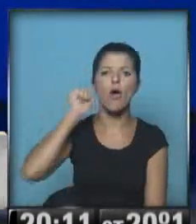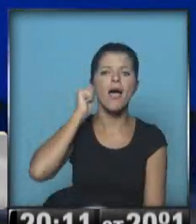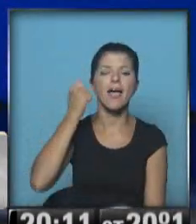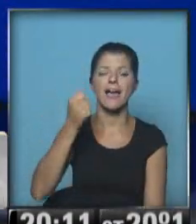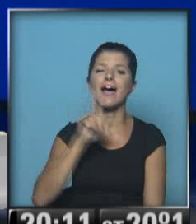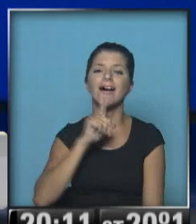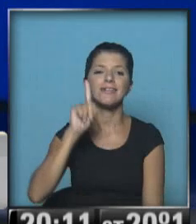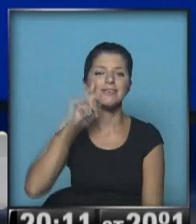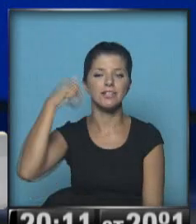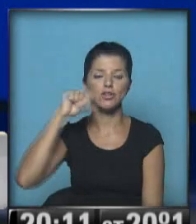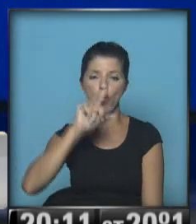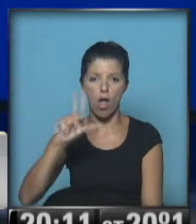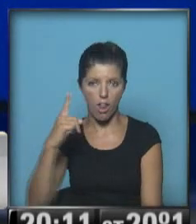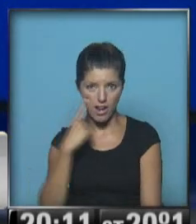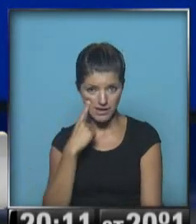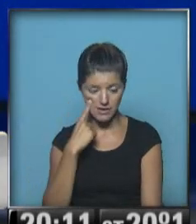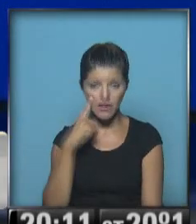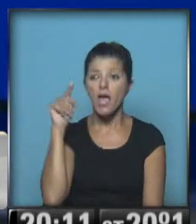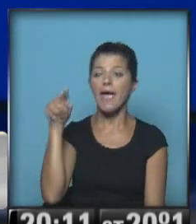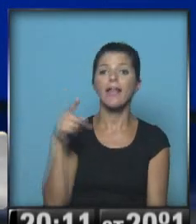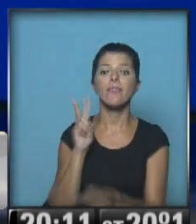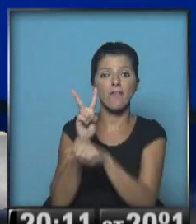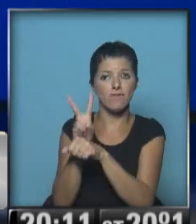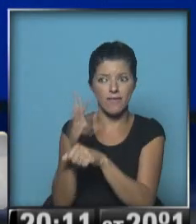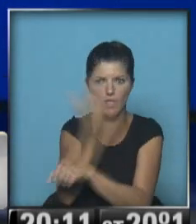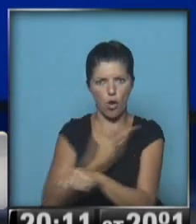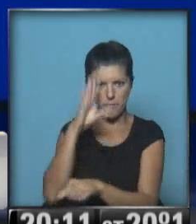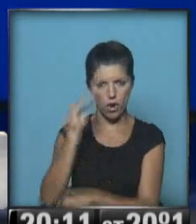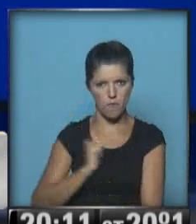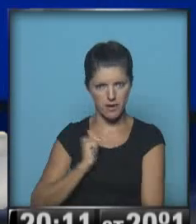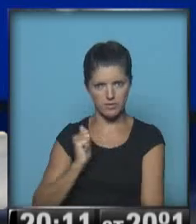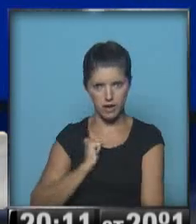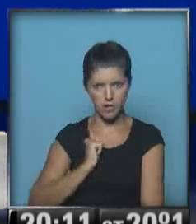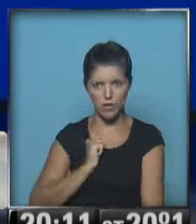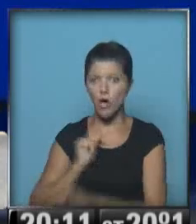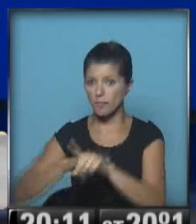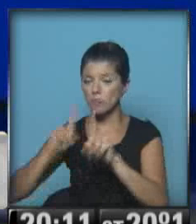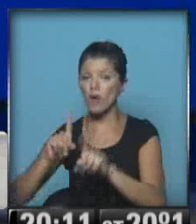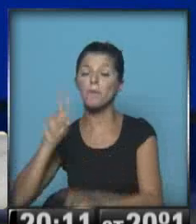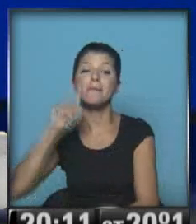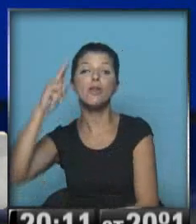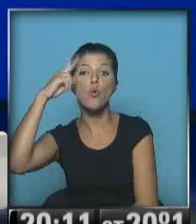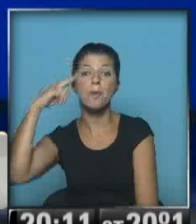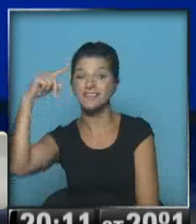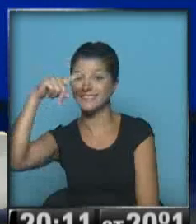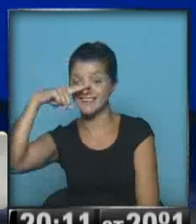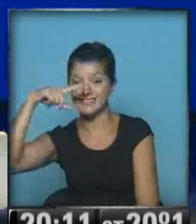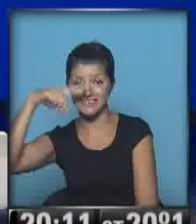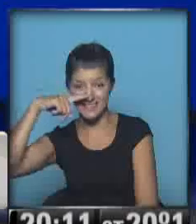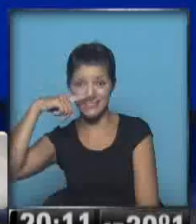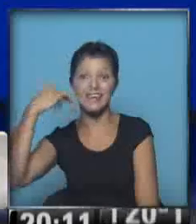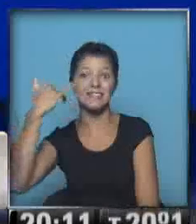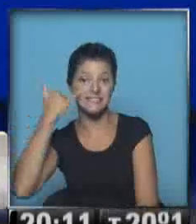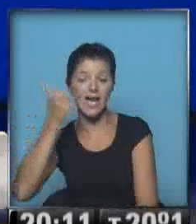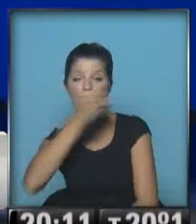Obispo protestante que defiende a la Dictadura cuando en el año 77 habían secuestrado